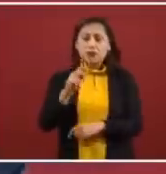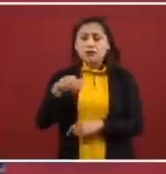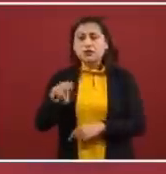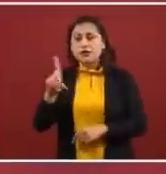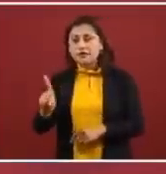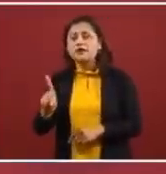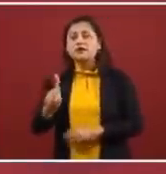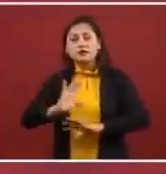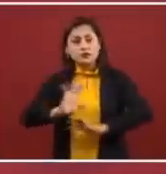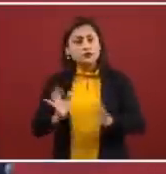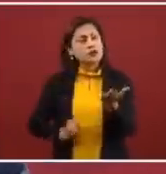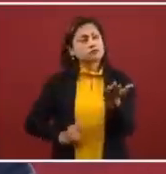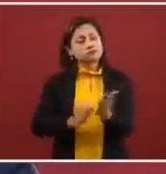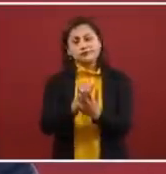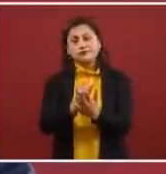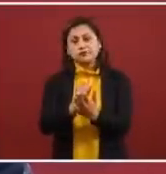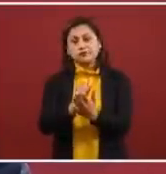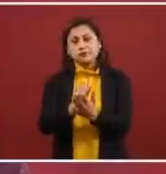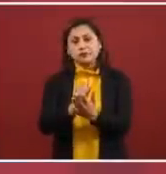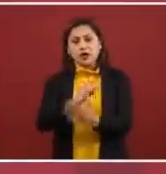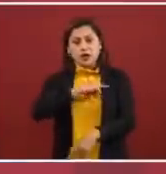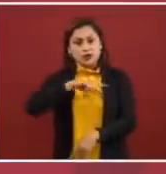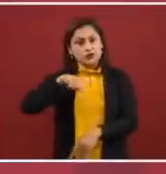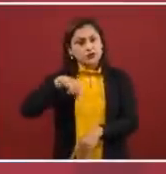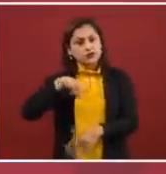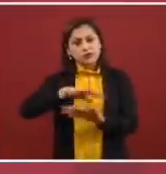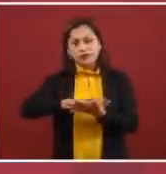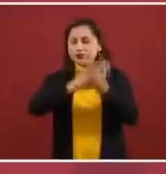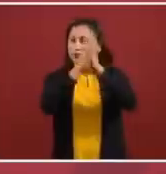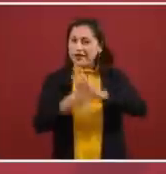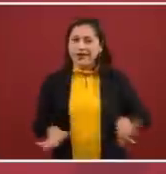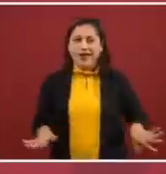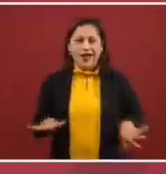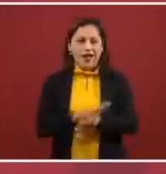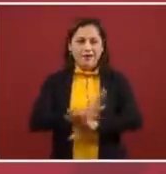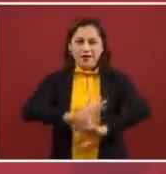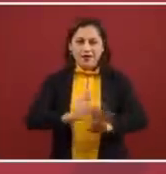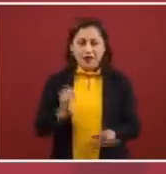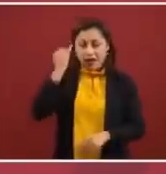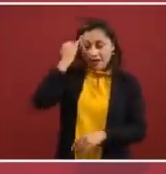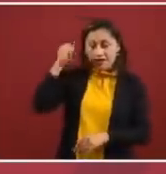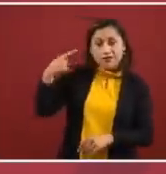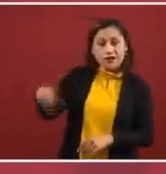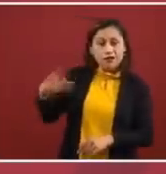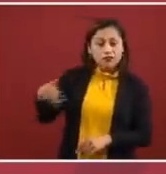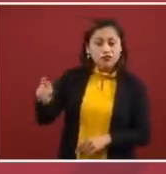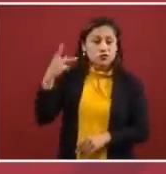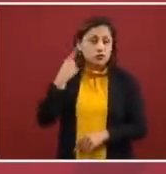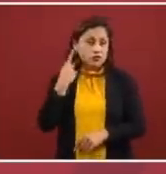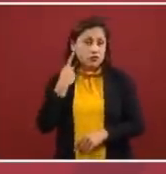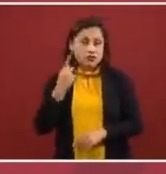íbamos a cambiar esa política absurda e